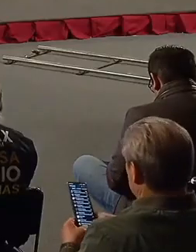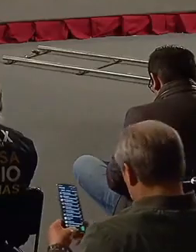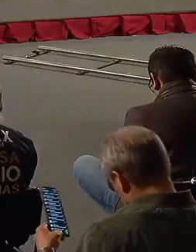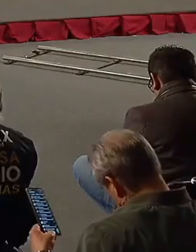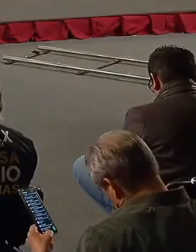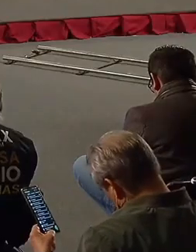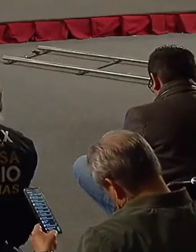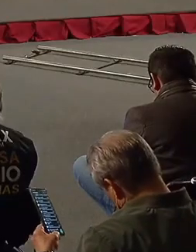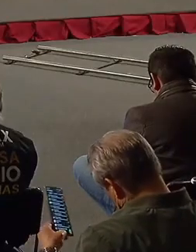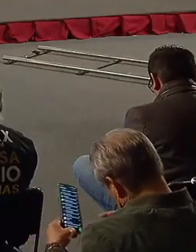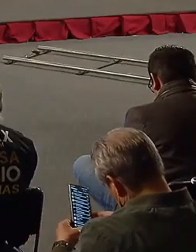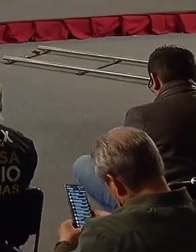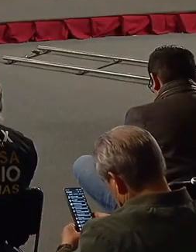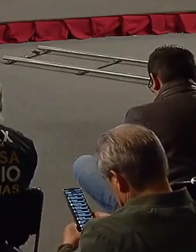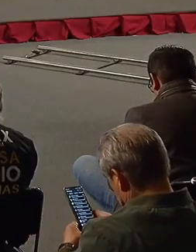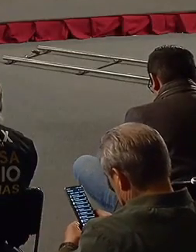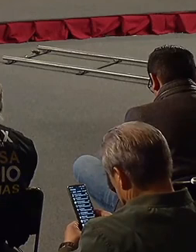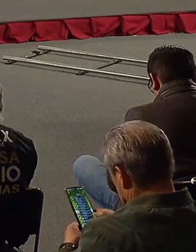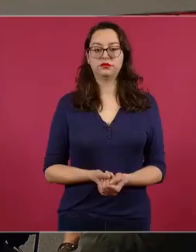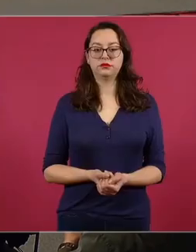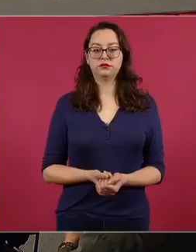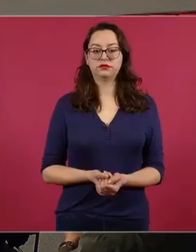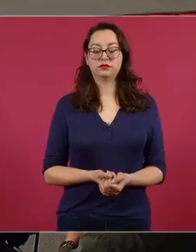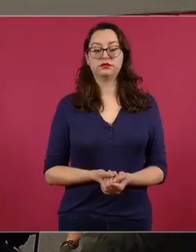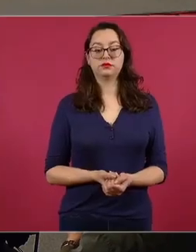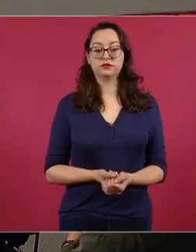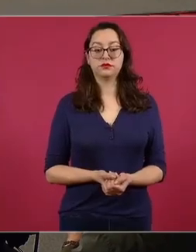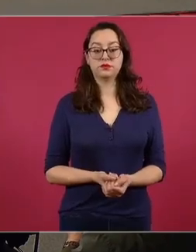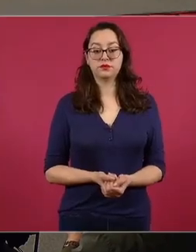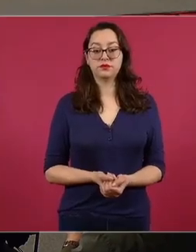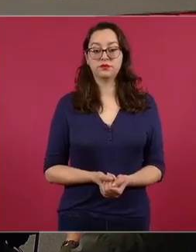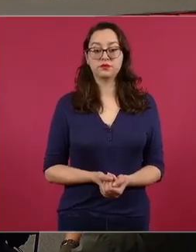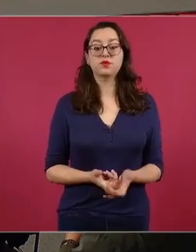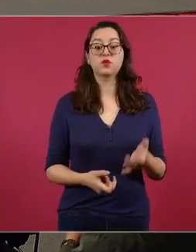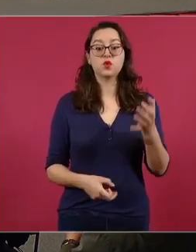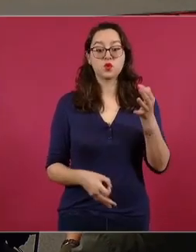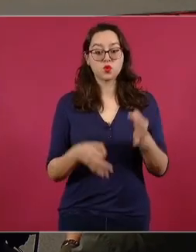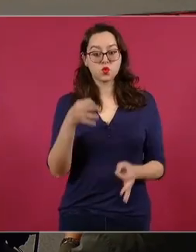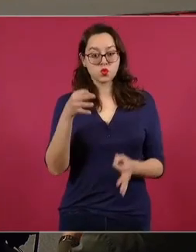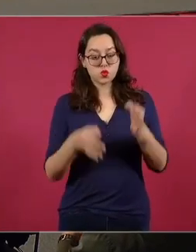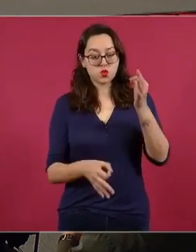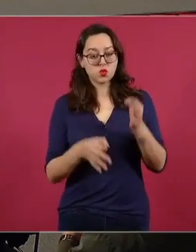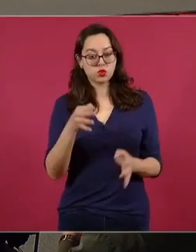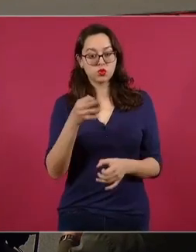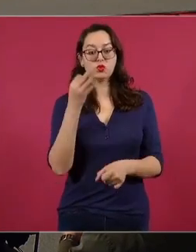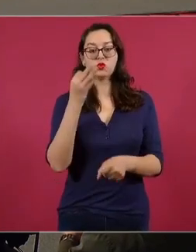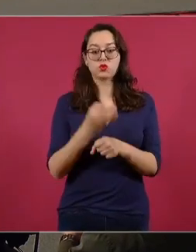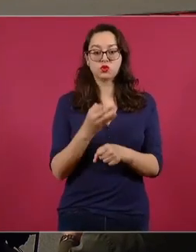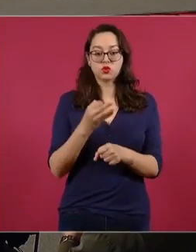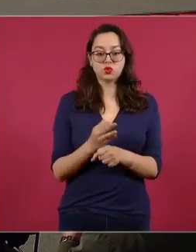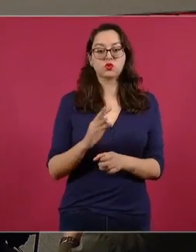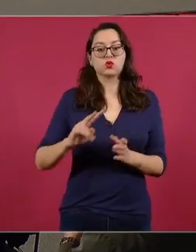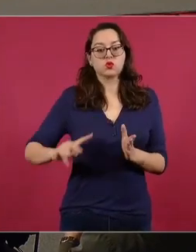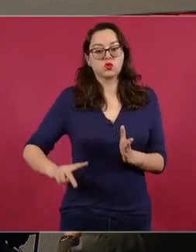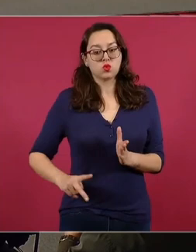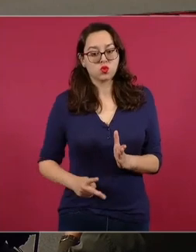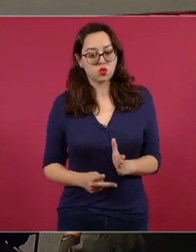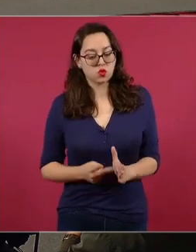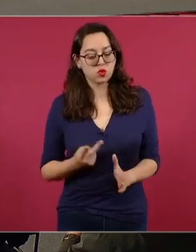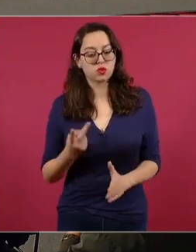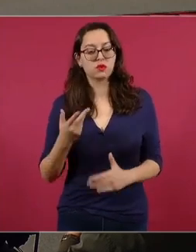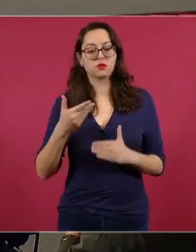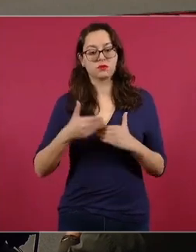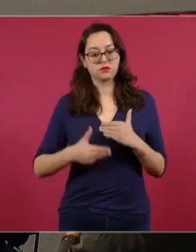el juicio se ha reanudado y está en este momento en la etapa de conciliación, que es obligatoria en